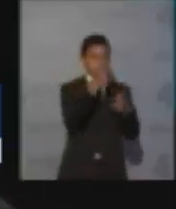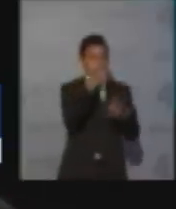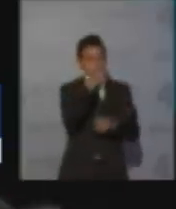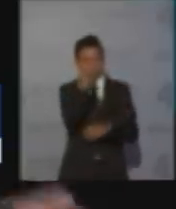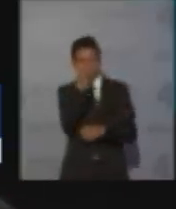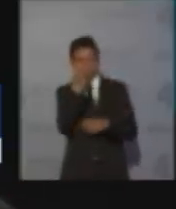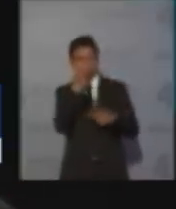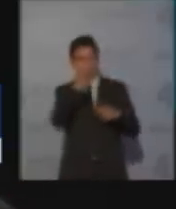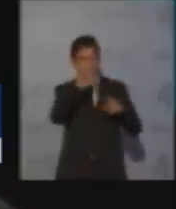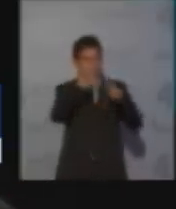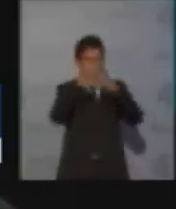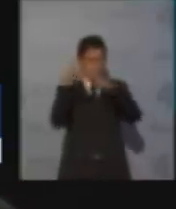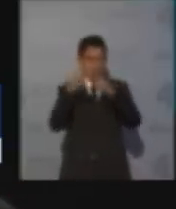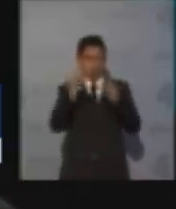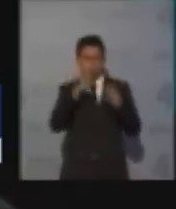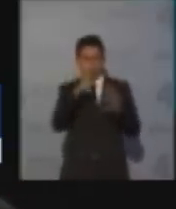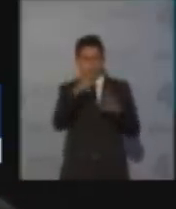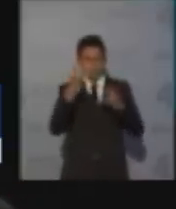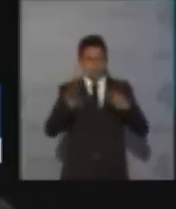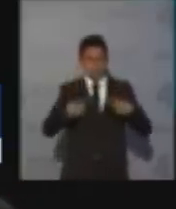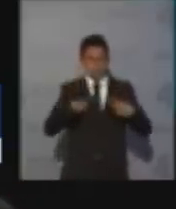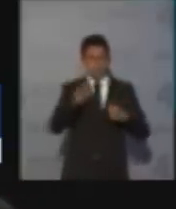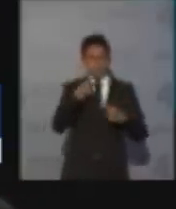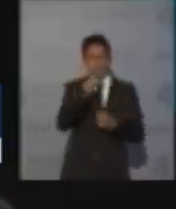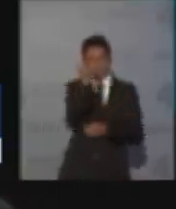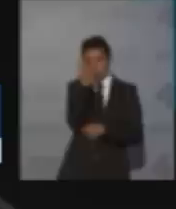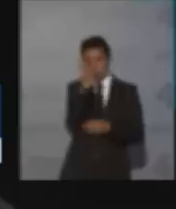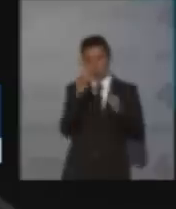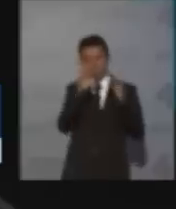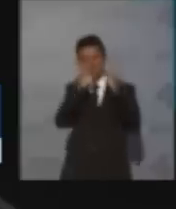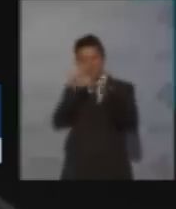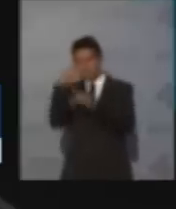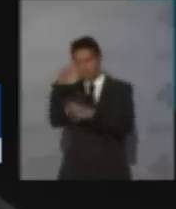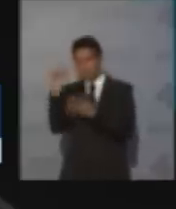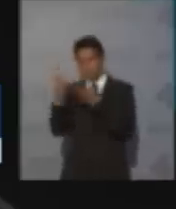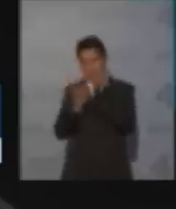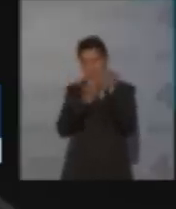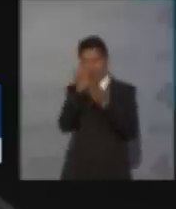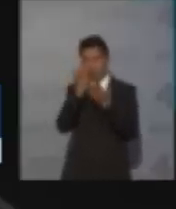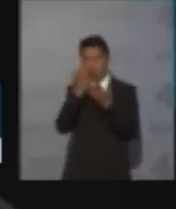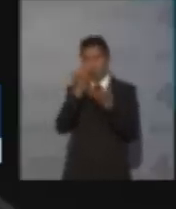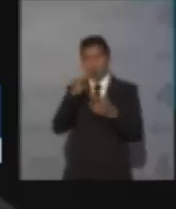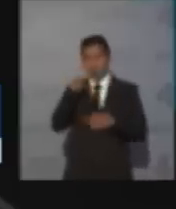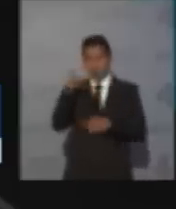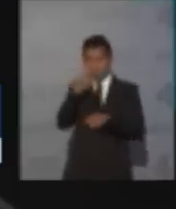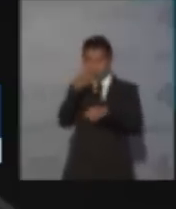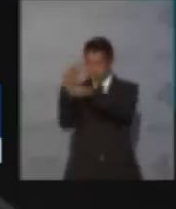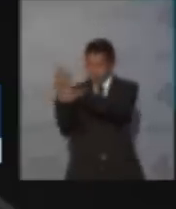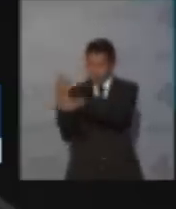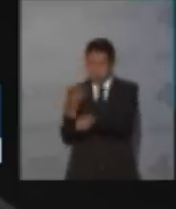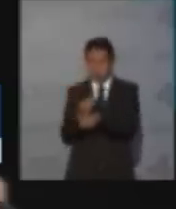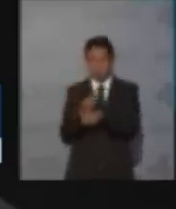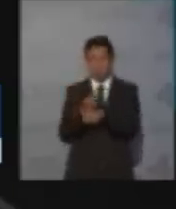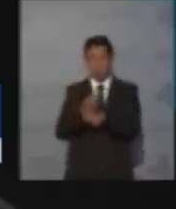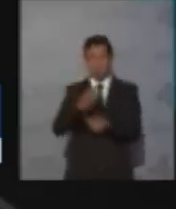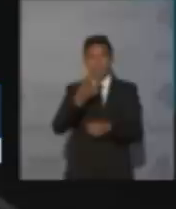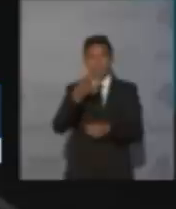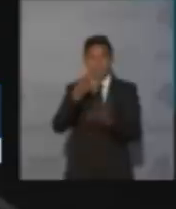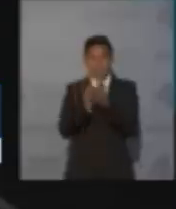no iban por él, porque eso es importante que quede claro, que no fue una acción